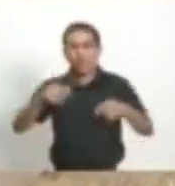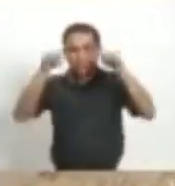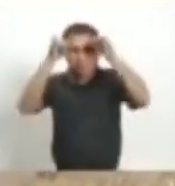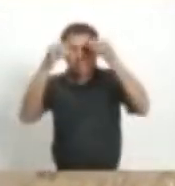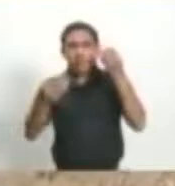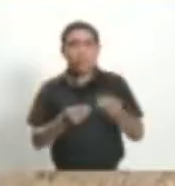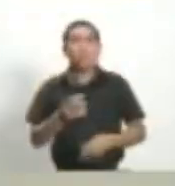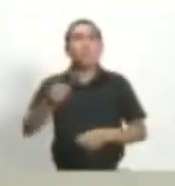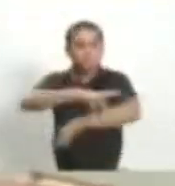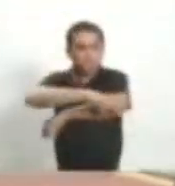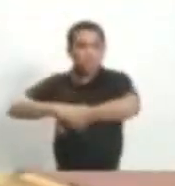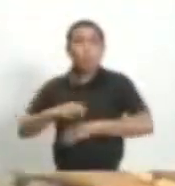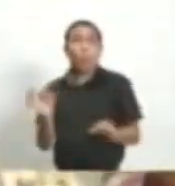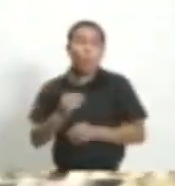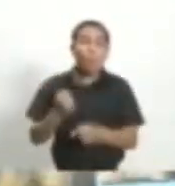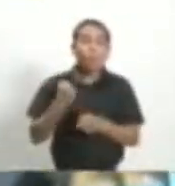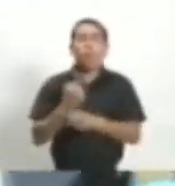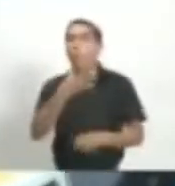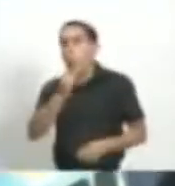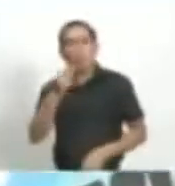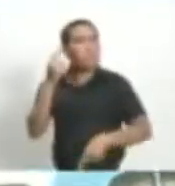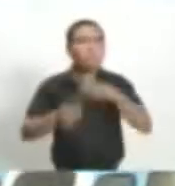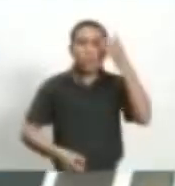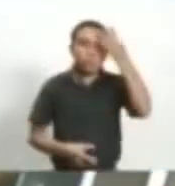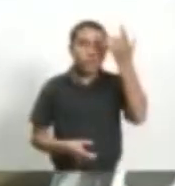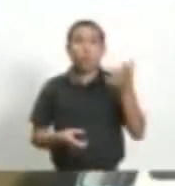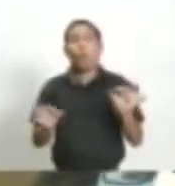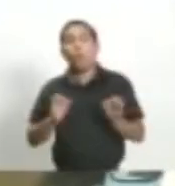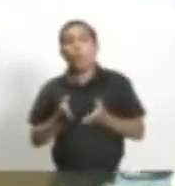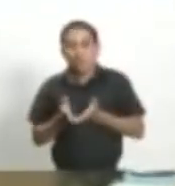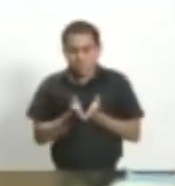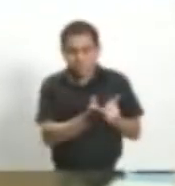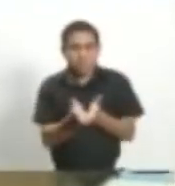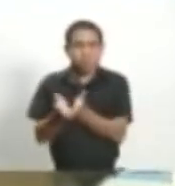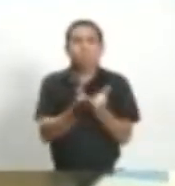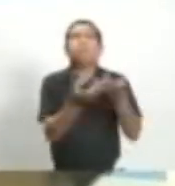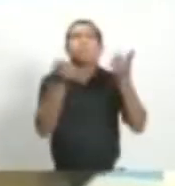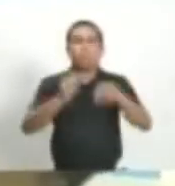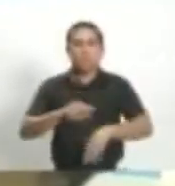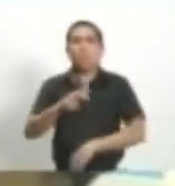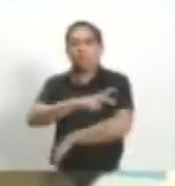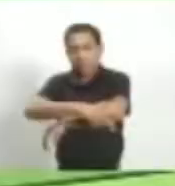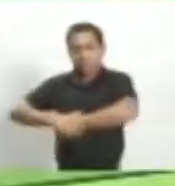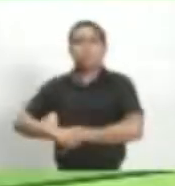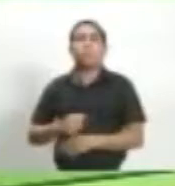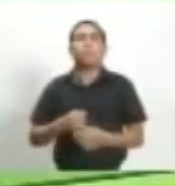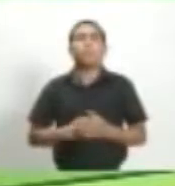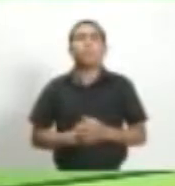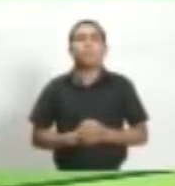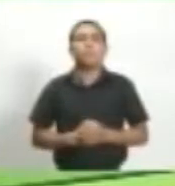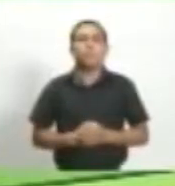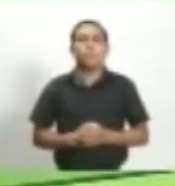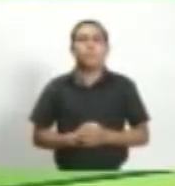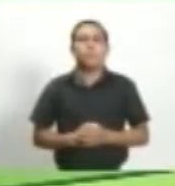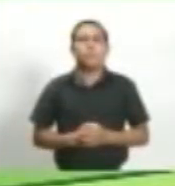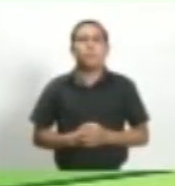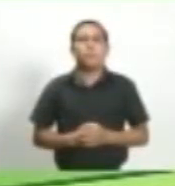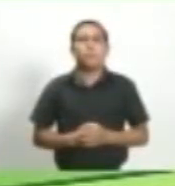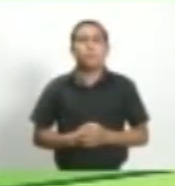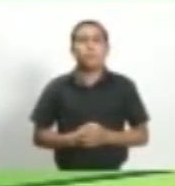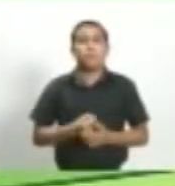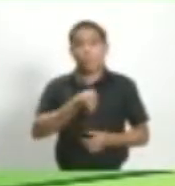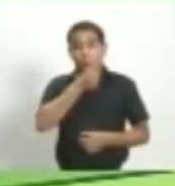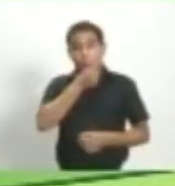sus actividades económicas, y en otros les inmovilizaban las lanchas mientras cumplían los pagos. Bien, y en otras noticias, en video